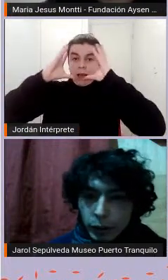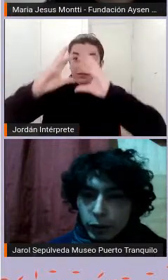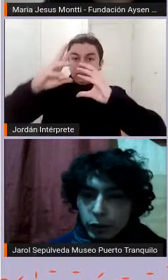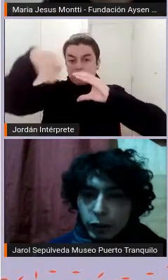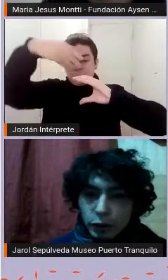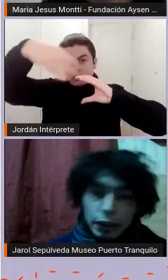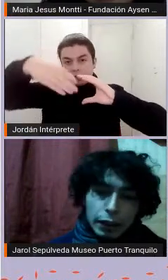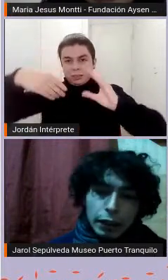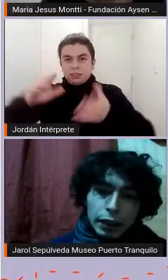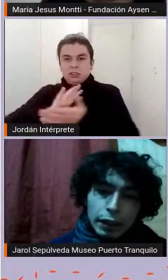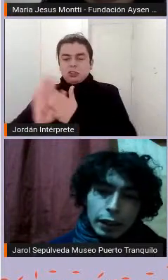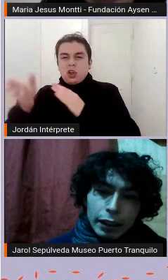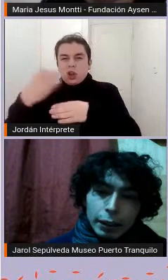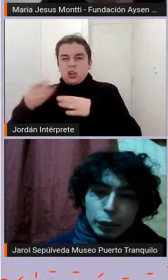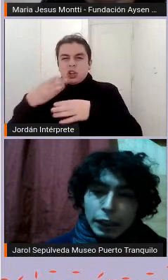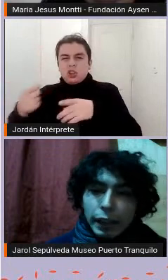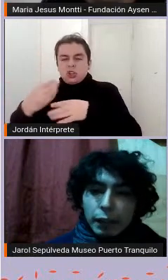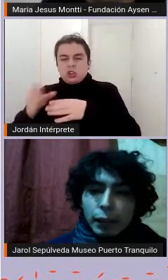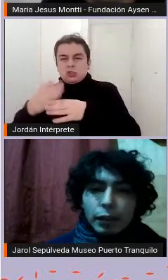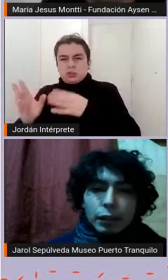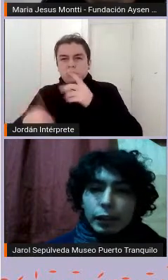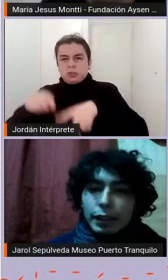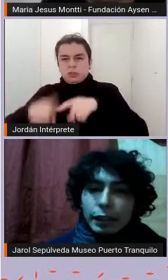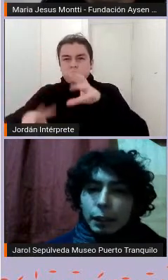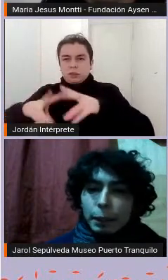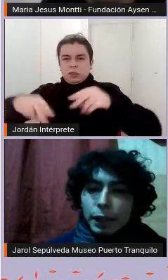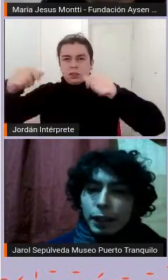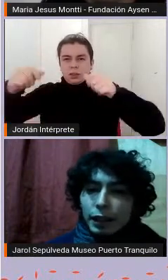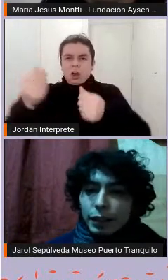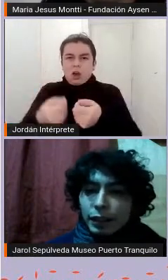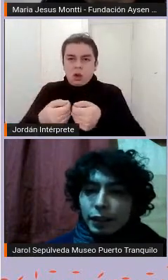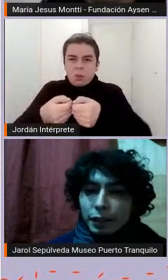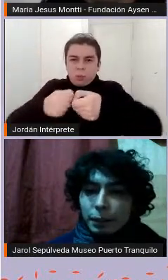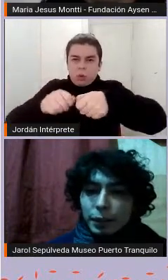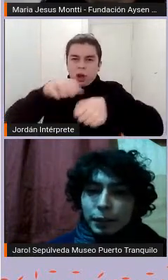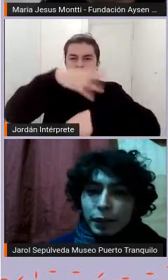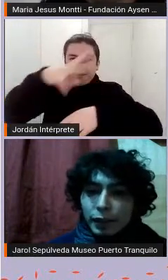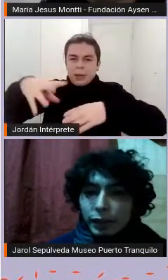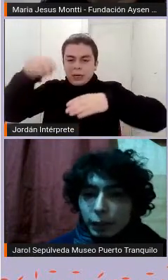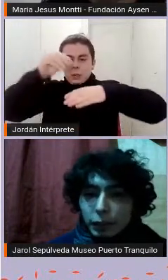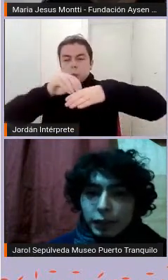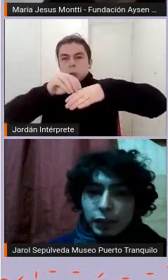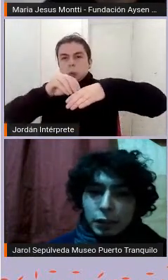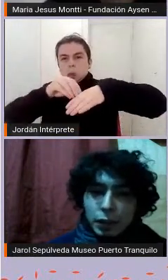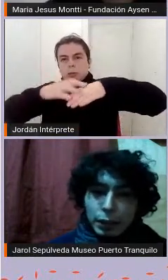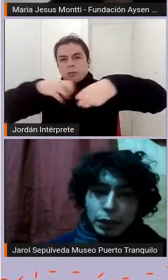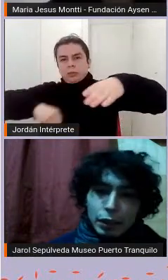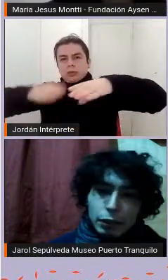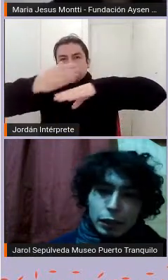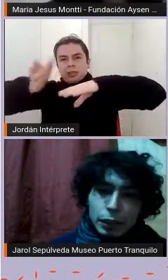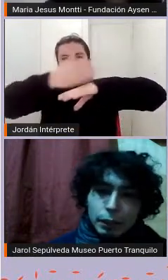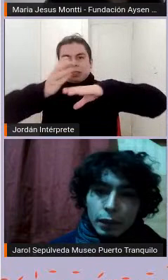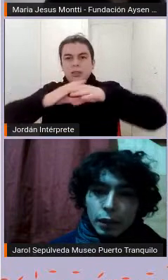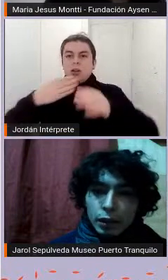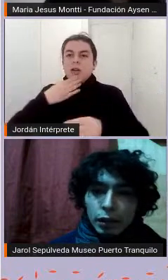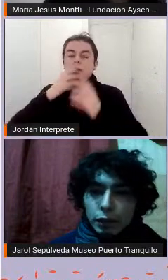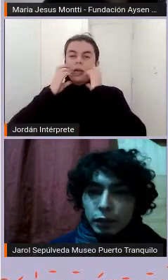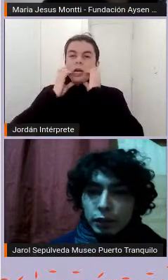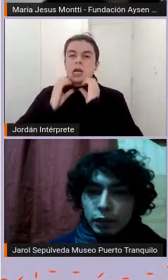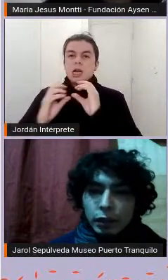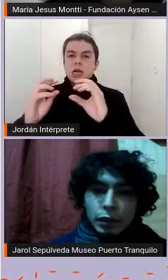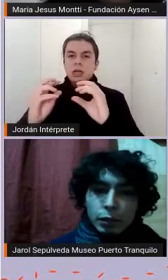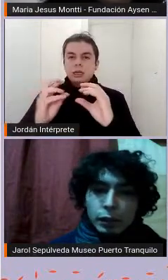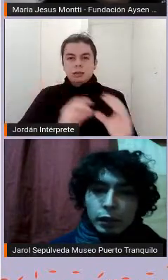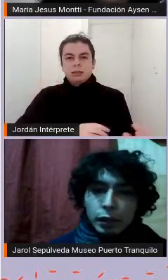restos de polvo, algunas pulguitas de mar que todavía estaban pegadas con el tiempo. Ahí se está movilizando una mandíbula. Y